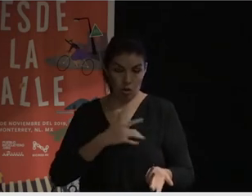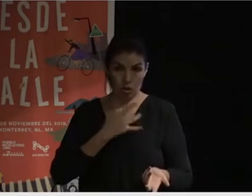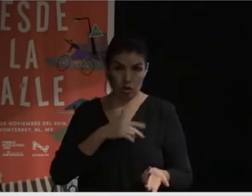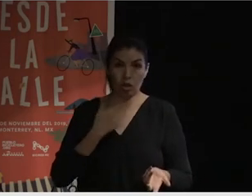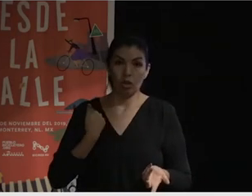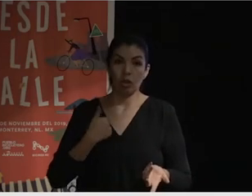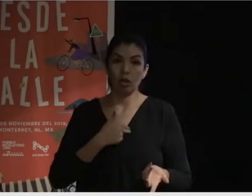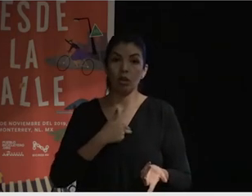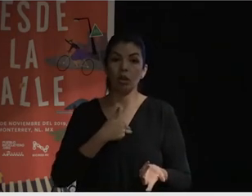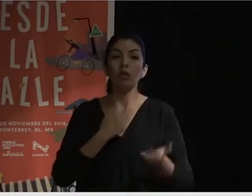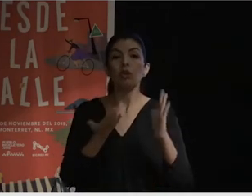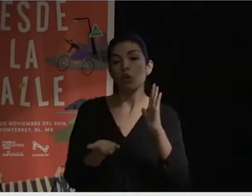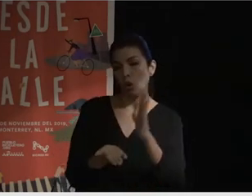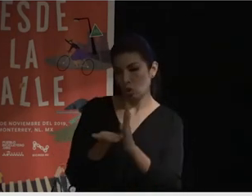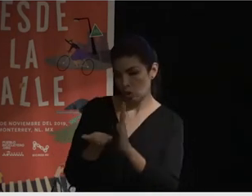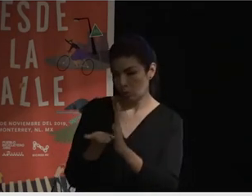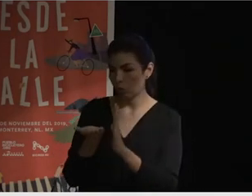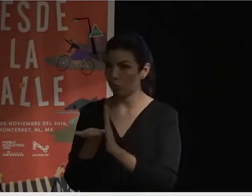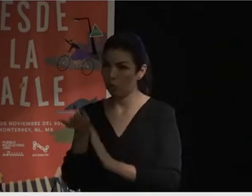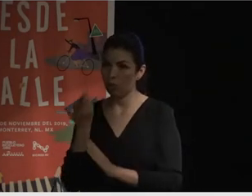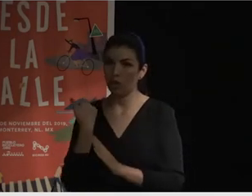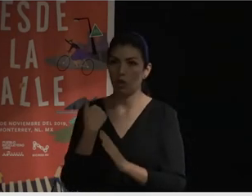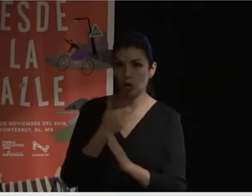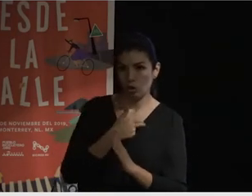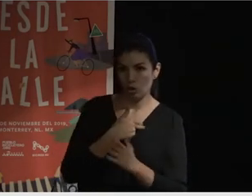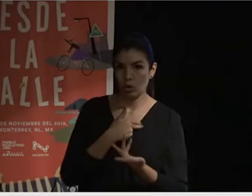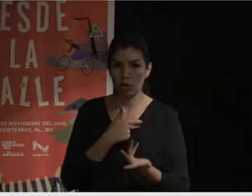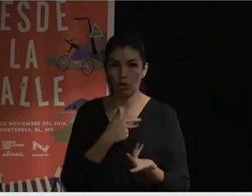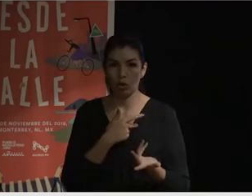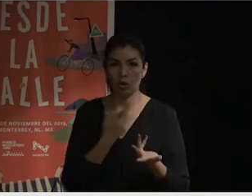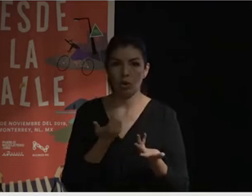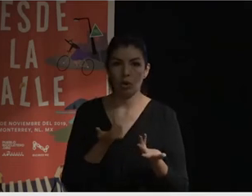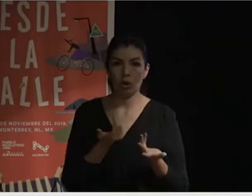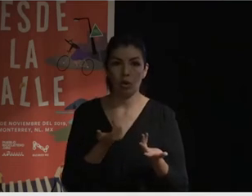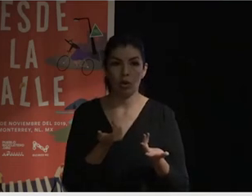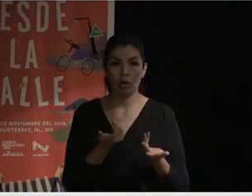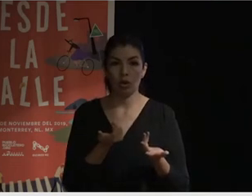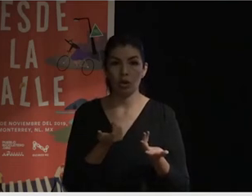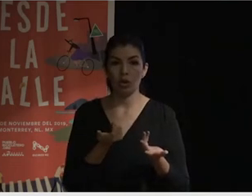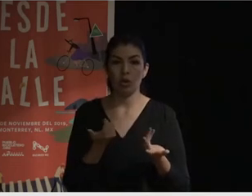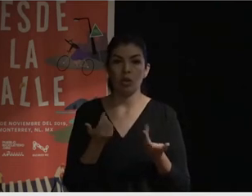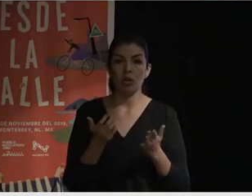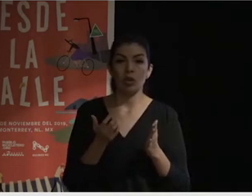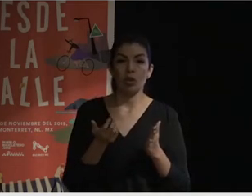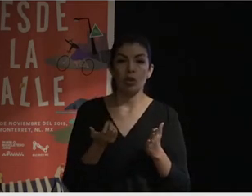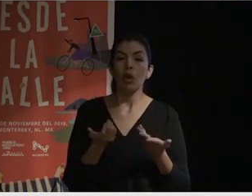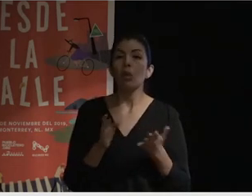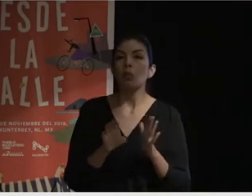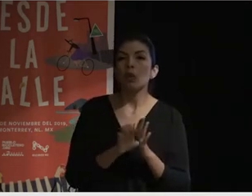entonces ahí le dejo la pregunta, ¿cómo generamos estos espacios? Porque creo que es una pregunta que me corroe para no